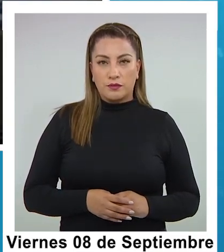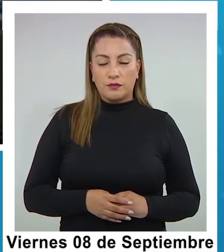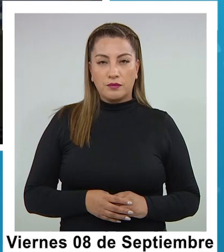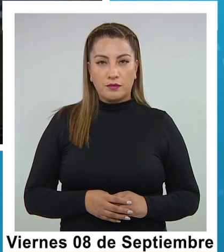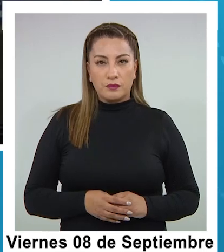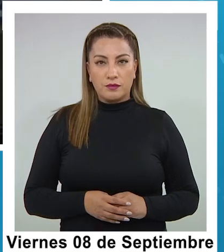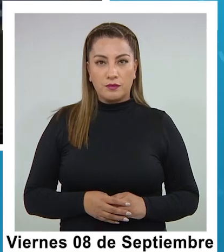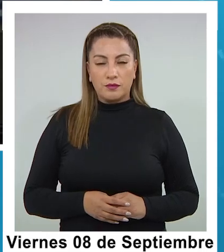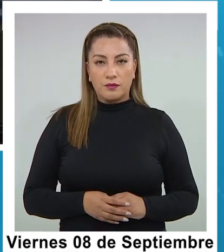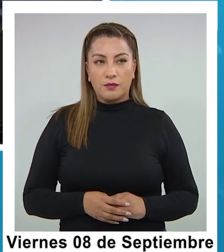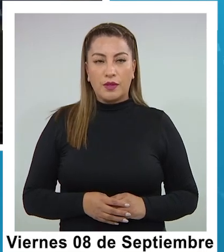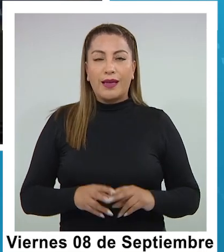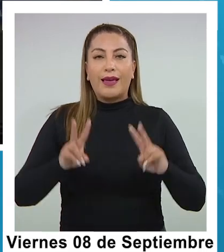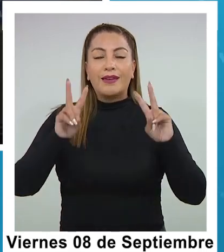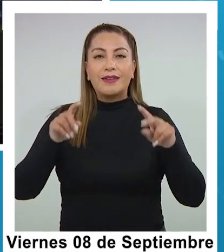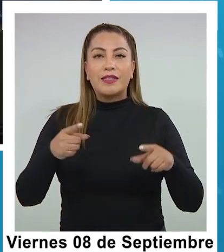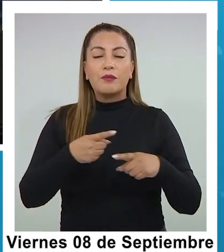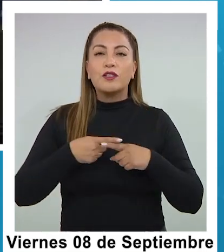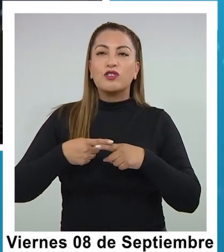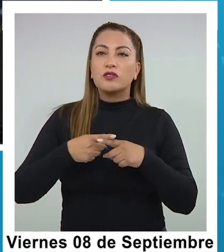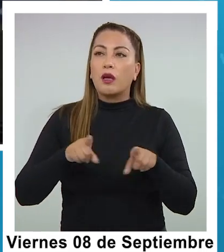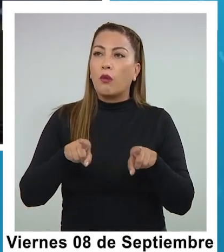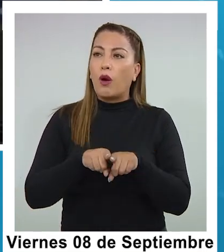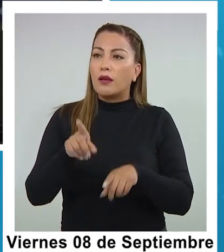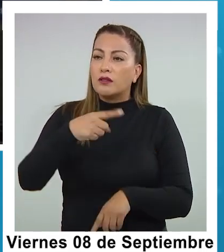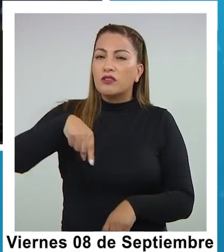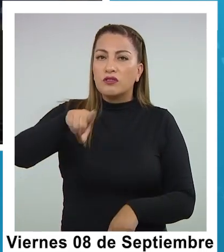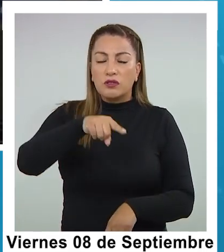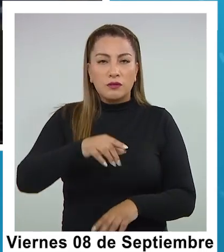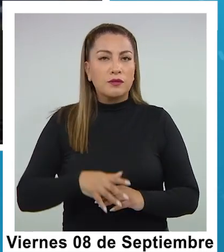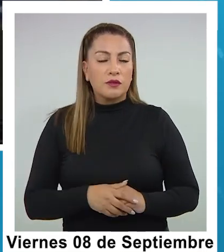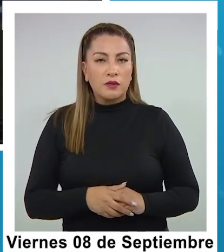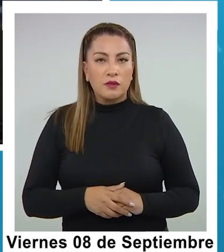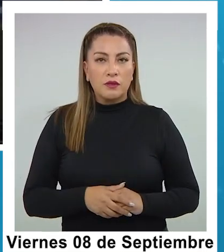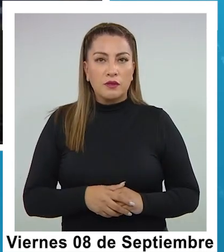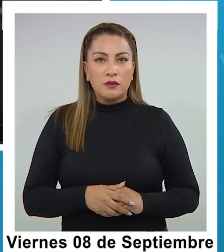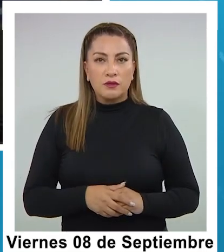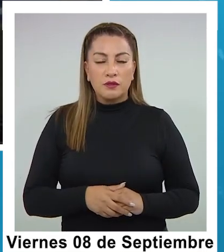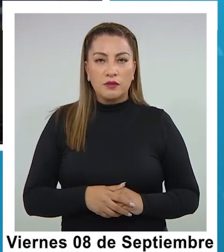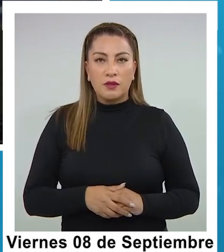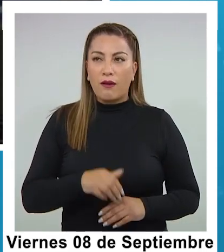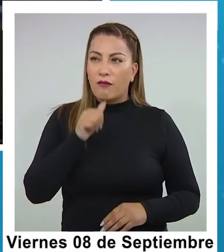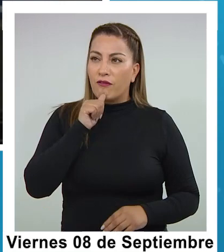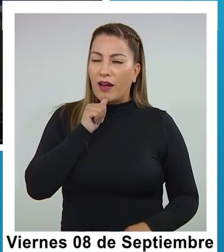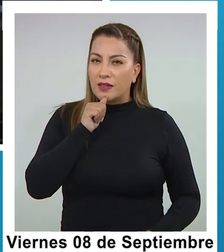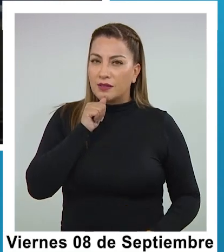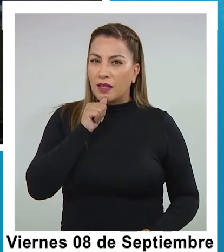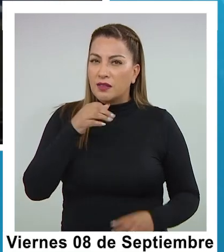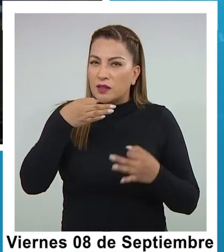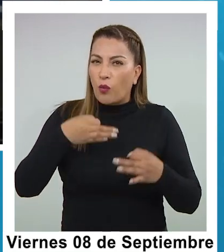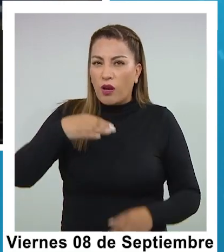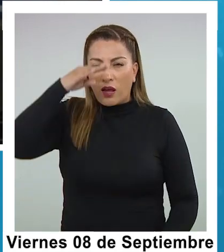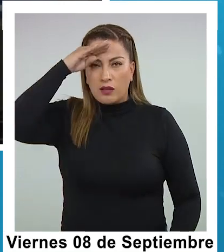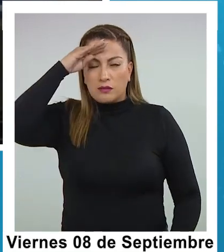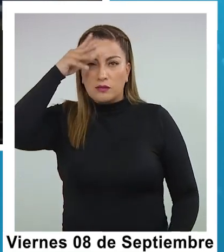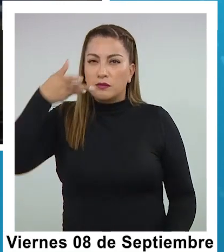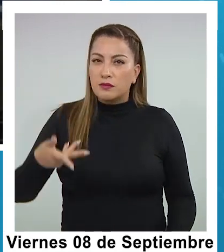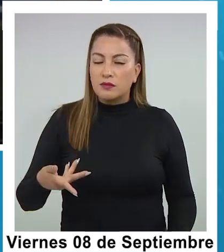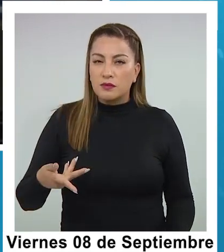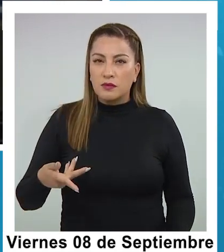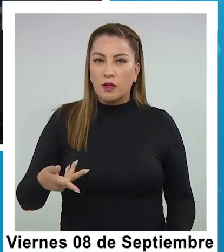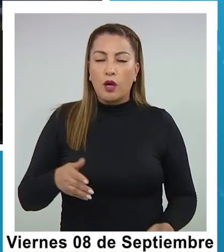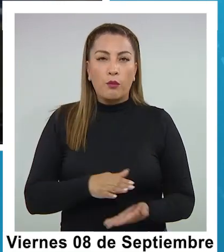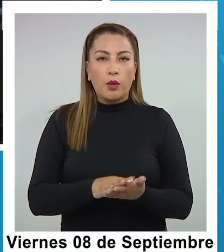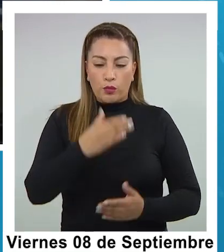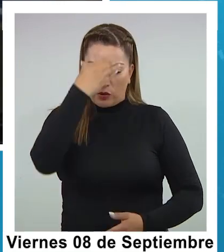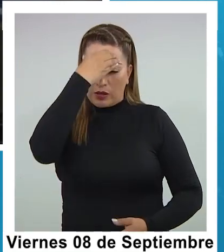Ahora, en el marco de una sociedad como la nuestra, donde impera efectivamente altos grados de inseguridad, eso no implica de que la